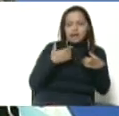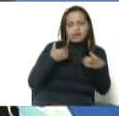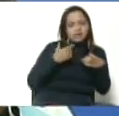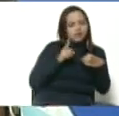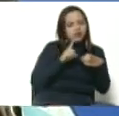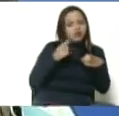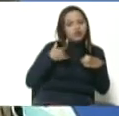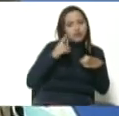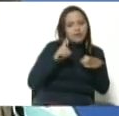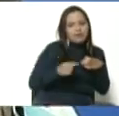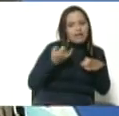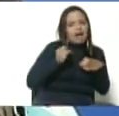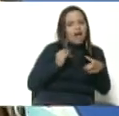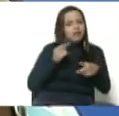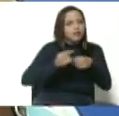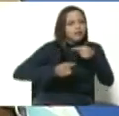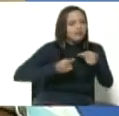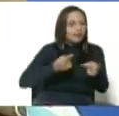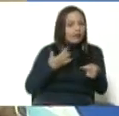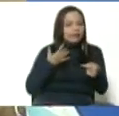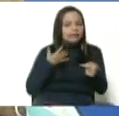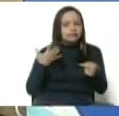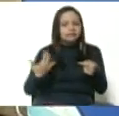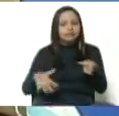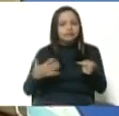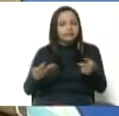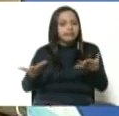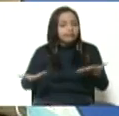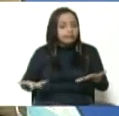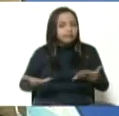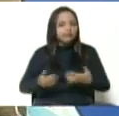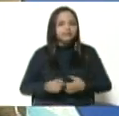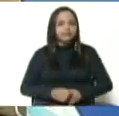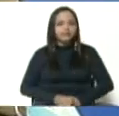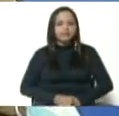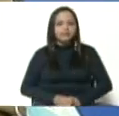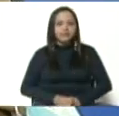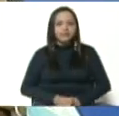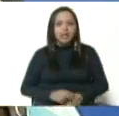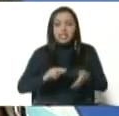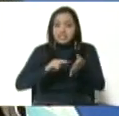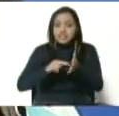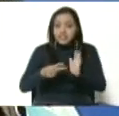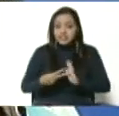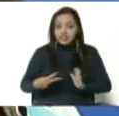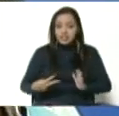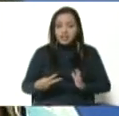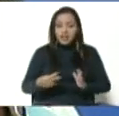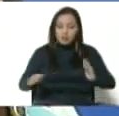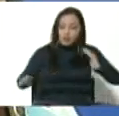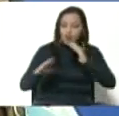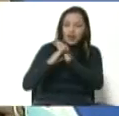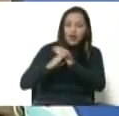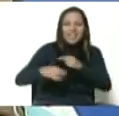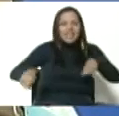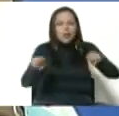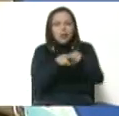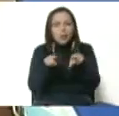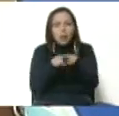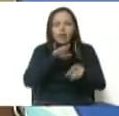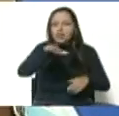cruel realidad. Y la cruel realidad señala que las sanciones no discriminaban ideología